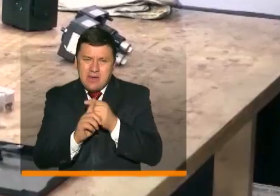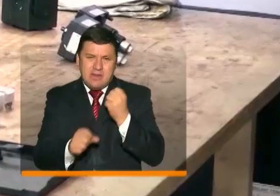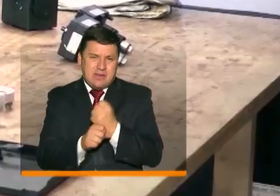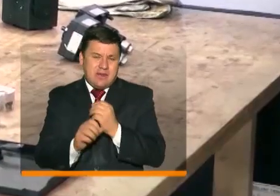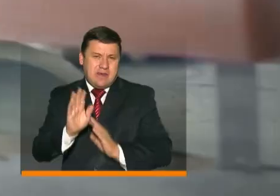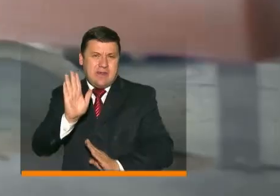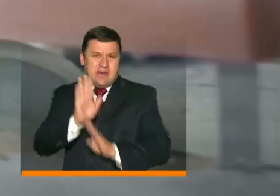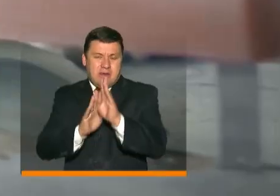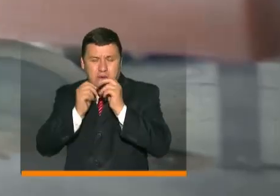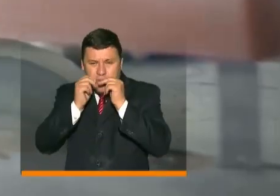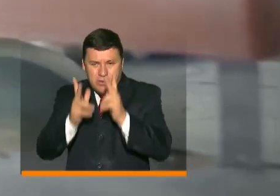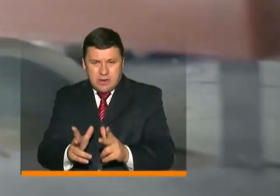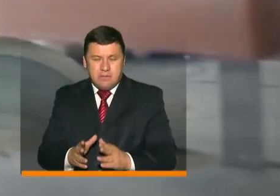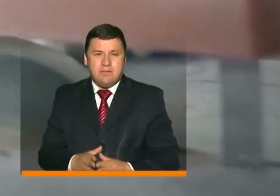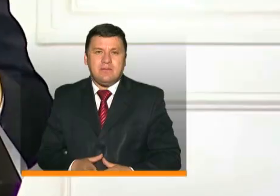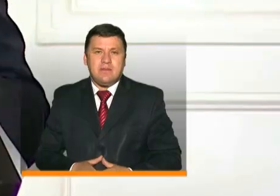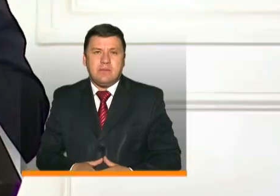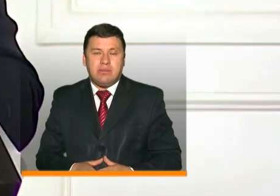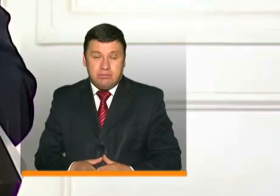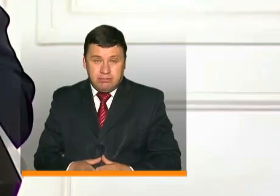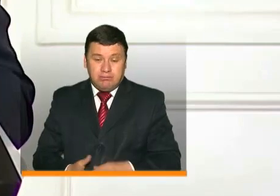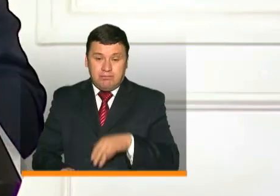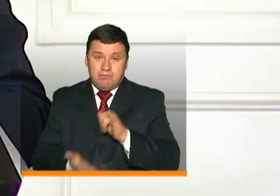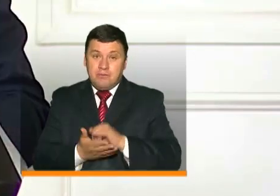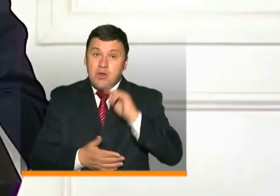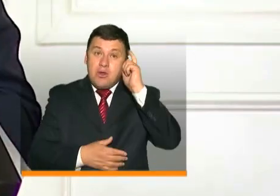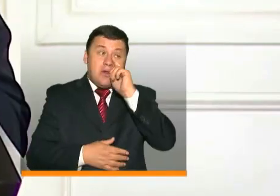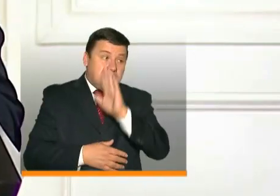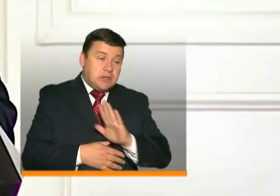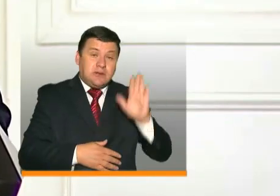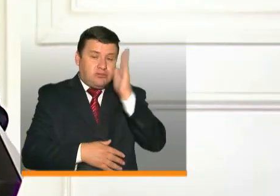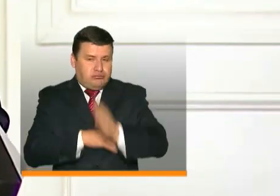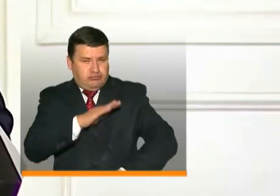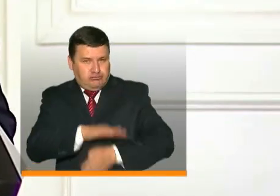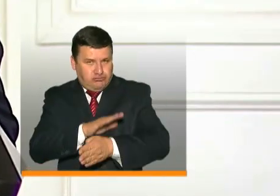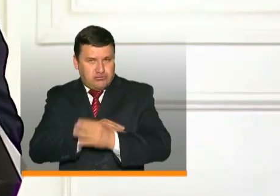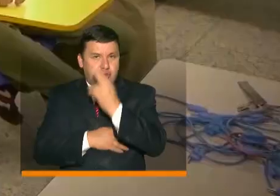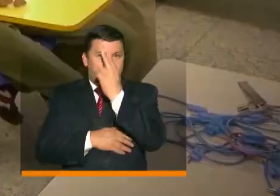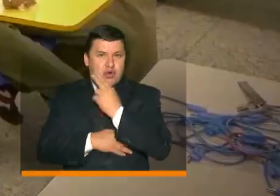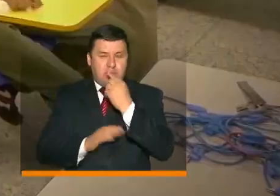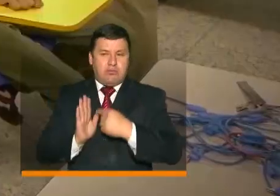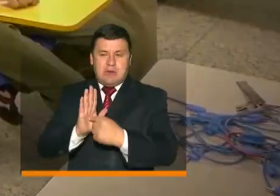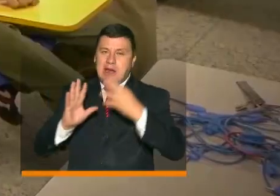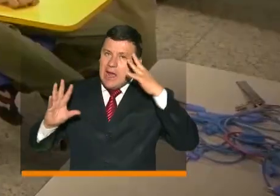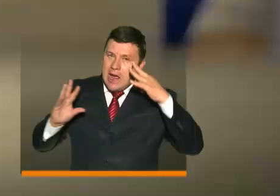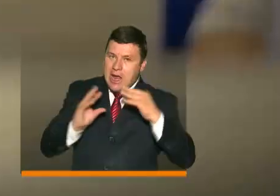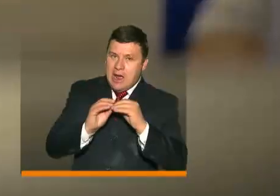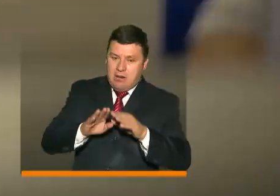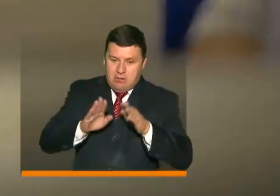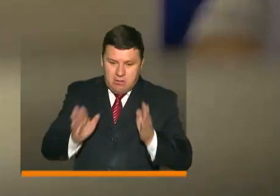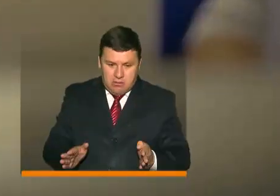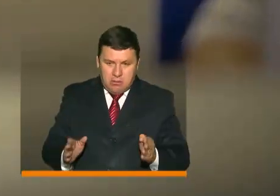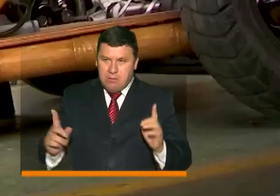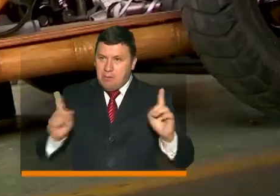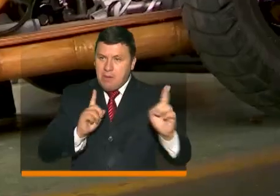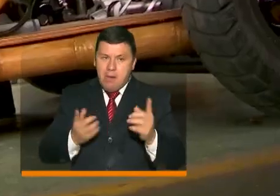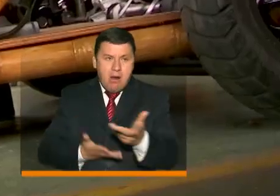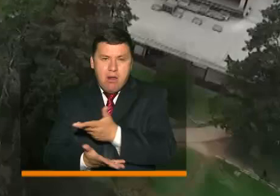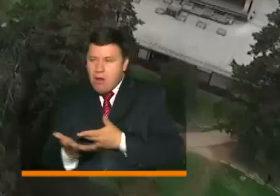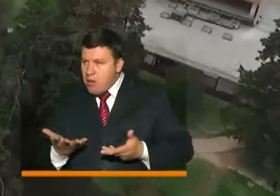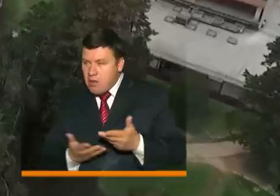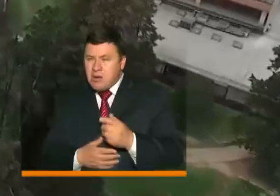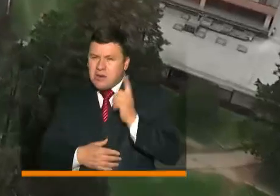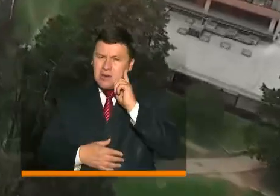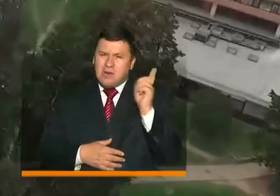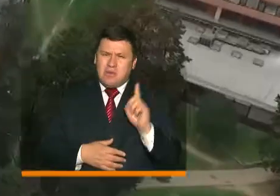y el desarrollo humano. Asimismo, el Gobierno Nacional continúa dando cumplimiento a los acuerdos de la Mesa de Diálogo. En este cuatrenio,